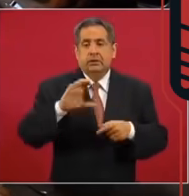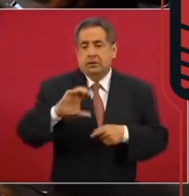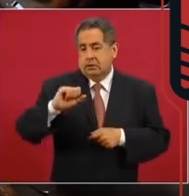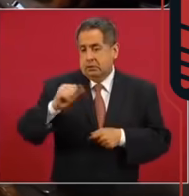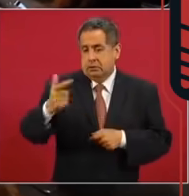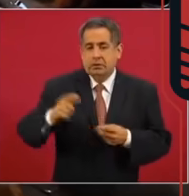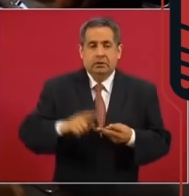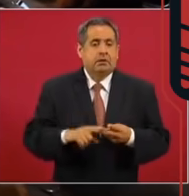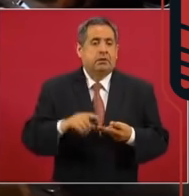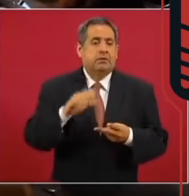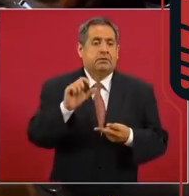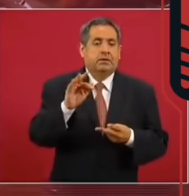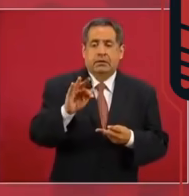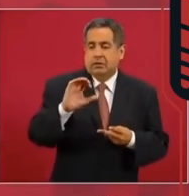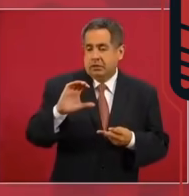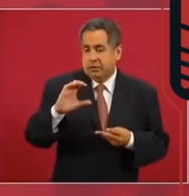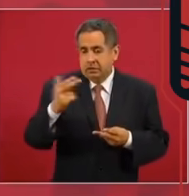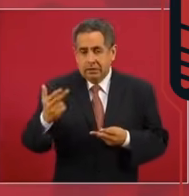Salinas, Calderón,